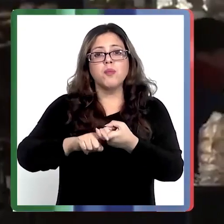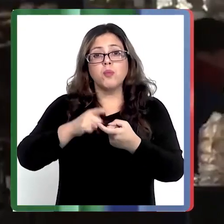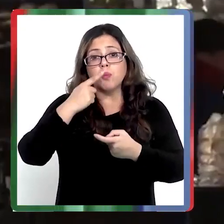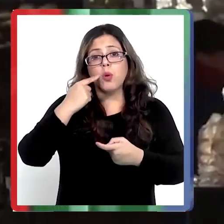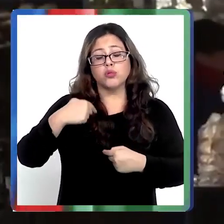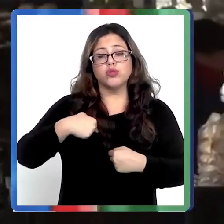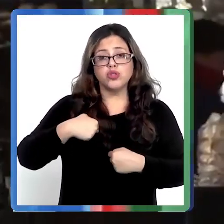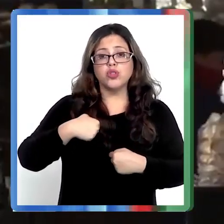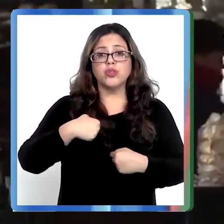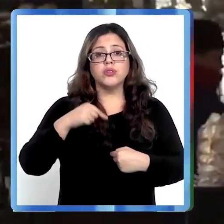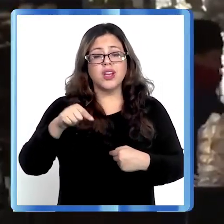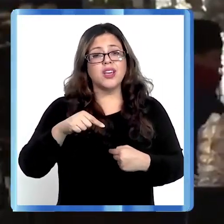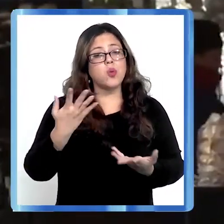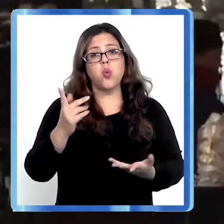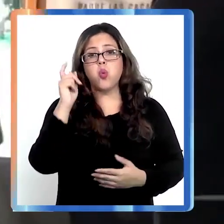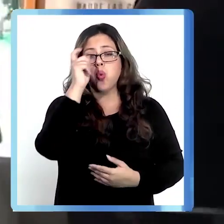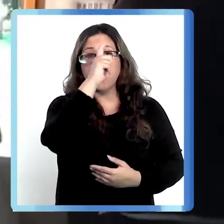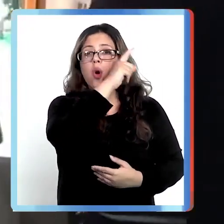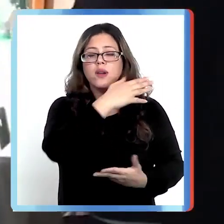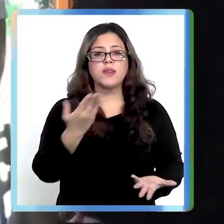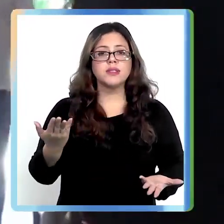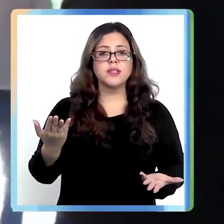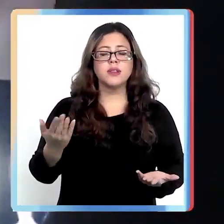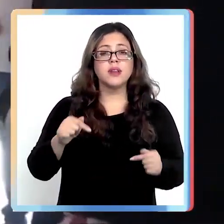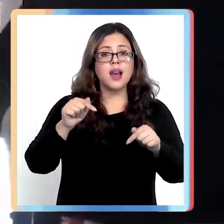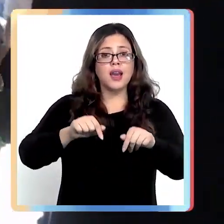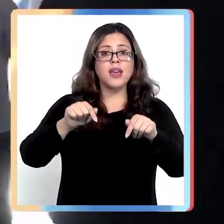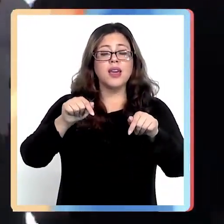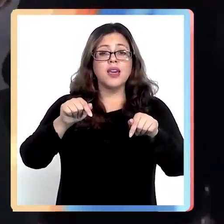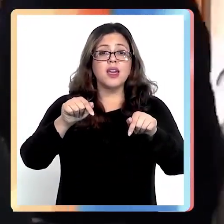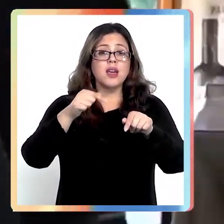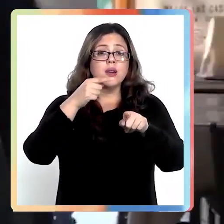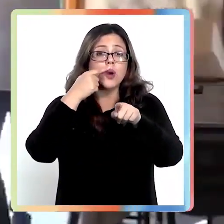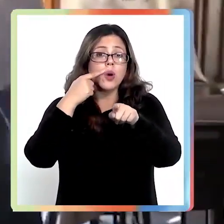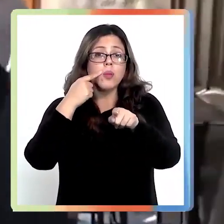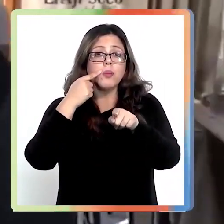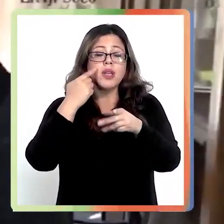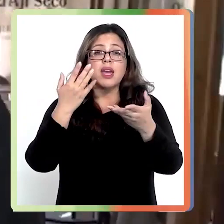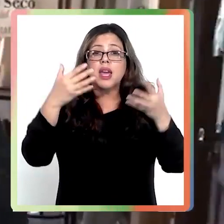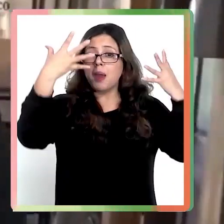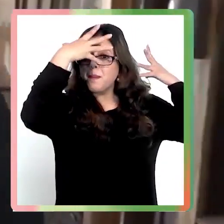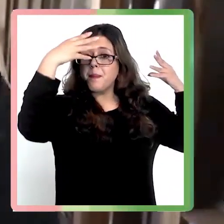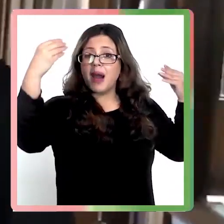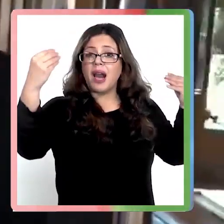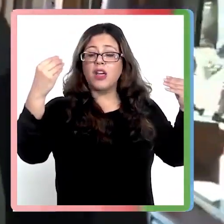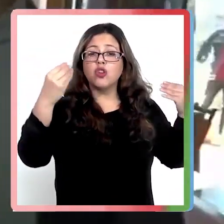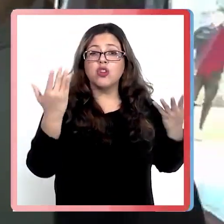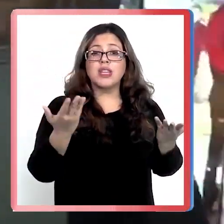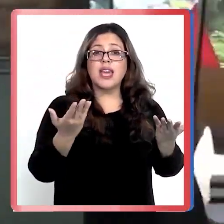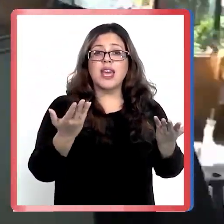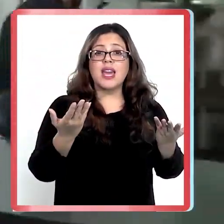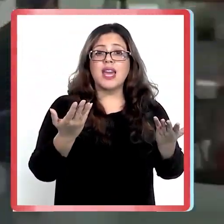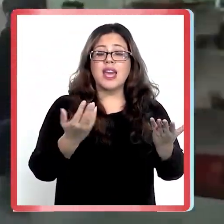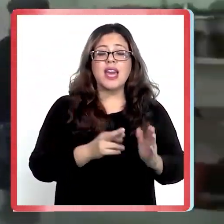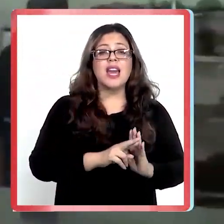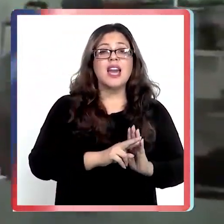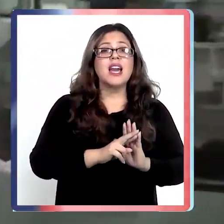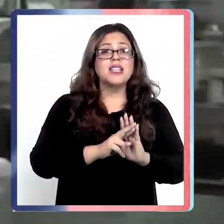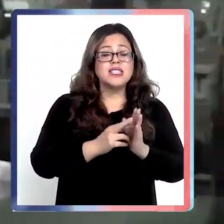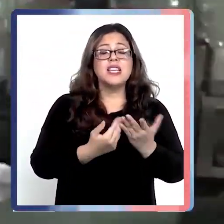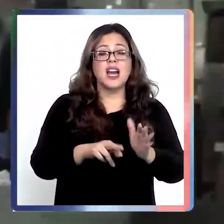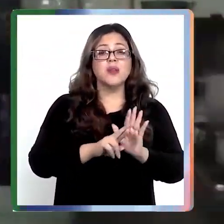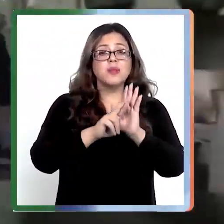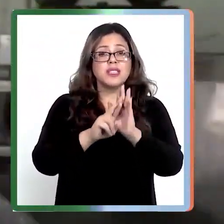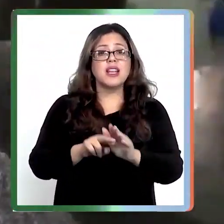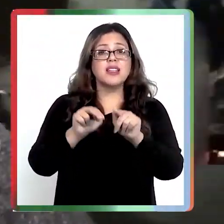mi esposo como yo, y fue un poco fuerte. Ever Contreras es el embajador regional del restaurante Ají Seco del